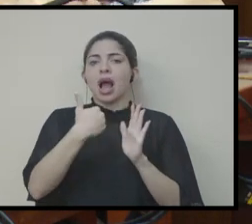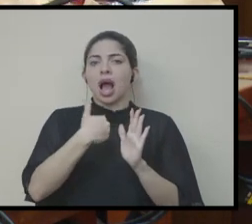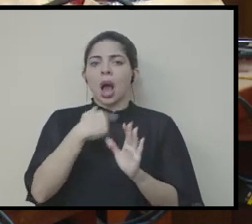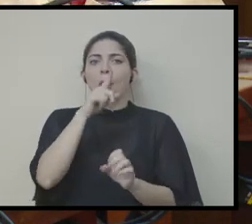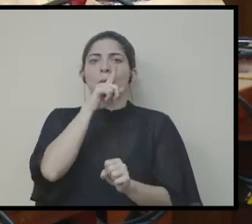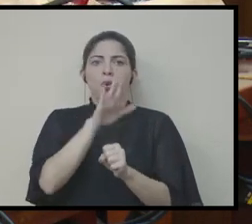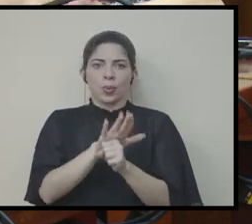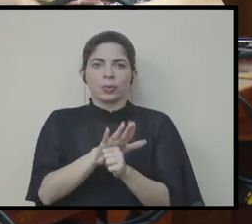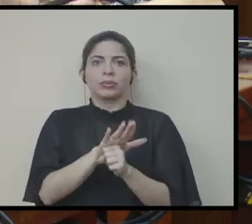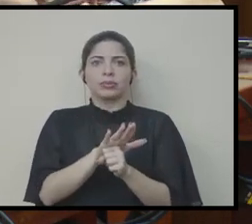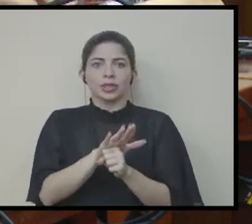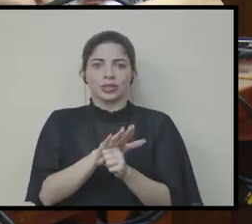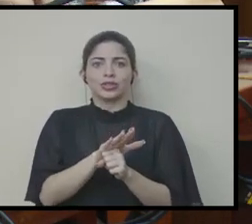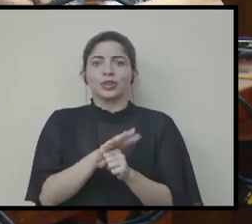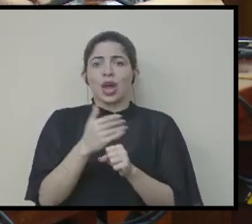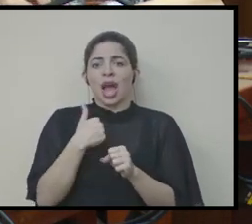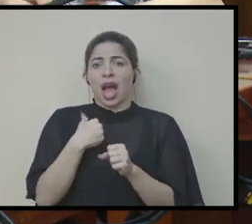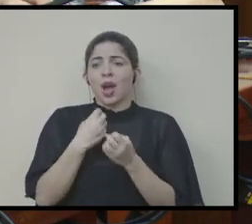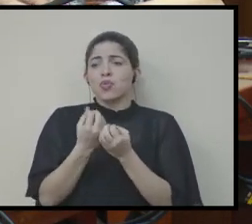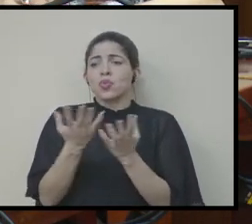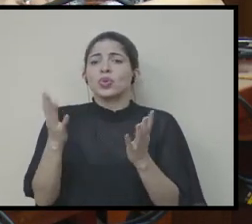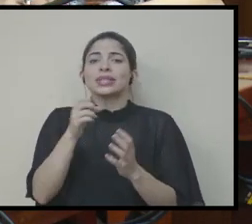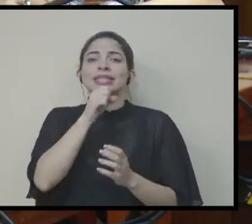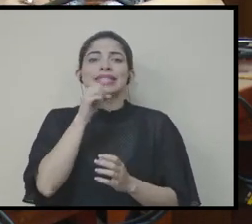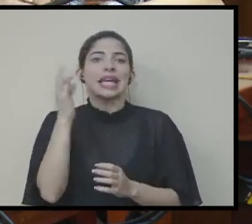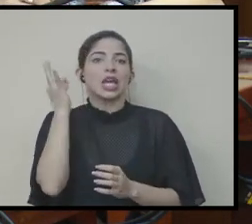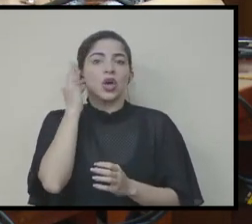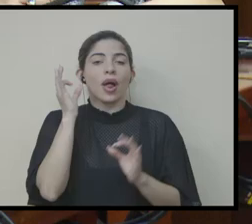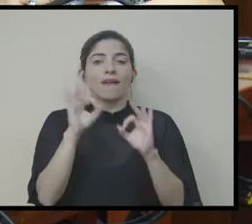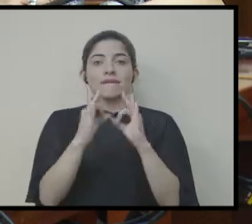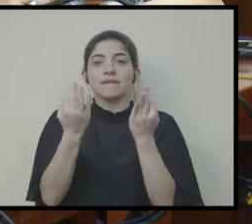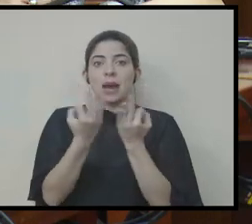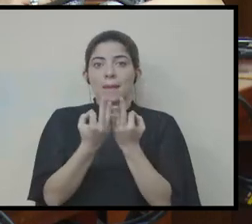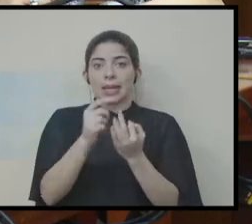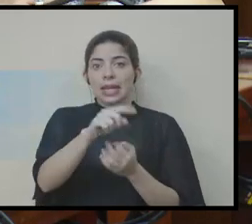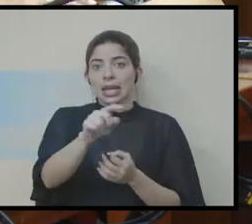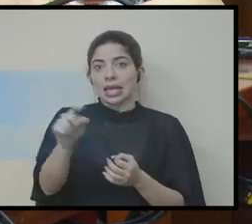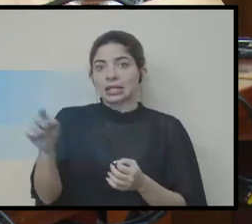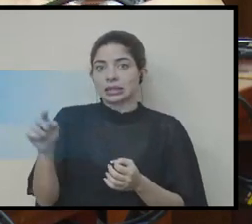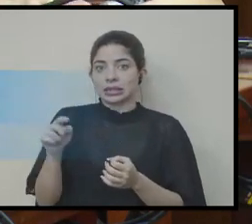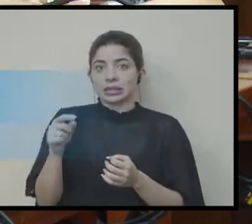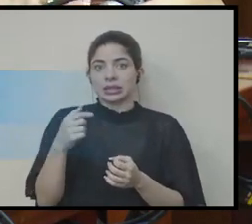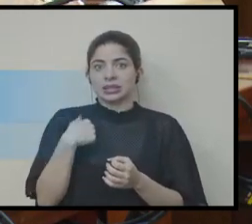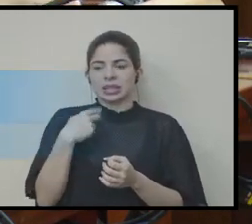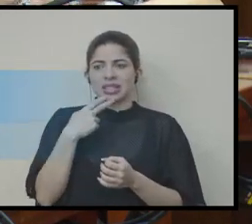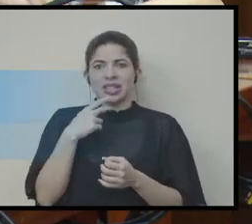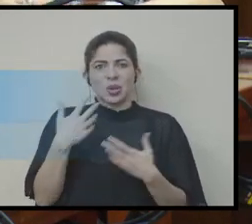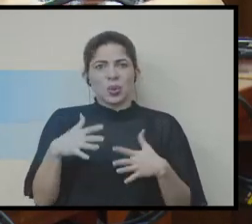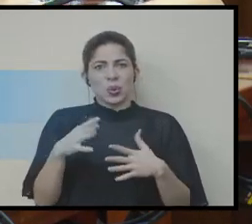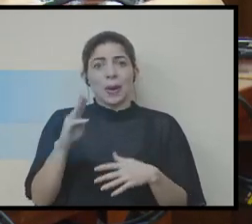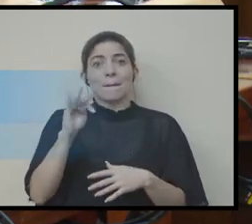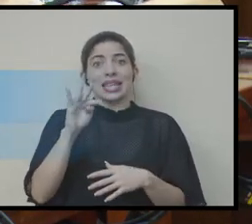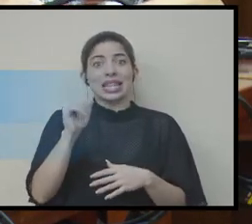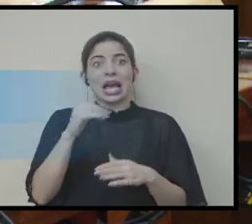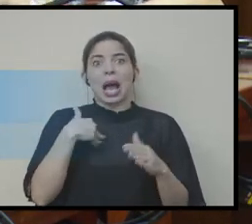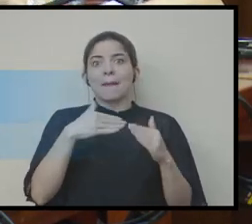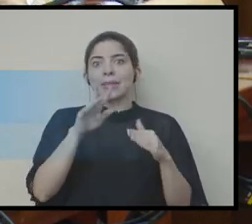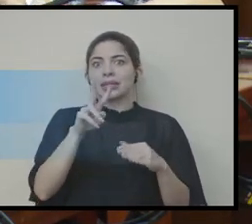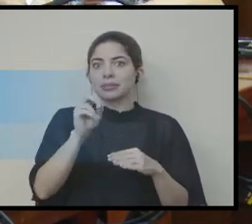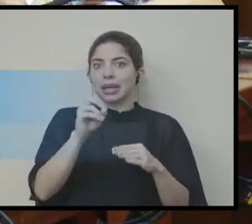y detrás de nosotros hay una cantidad de señoras y de familias que están, que yo digo, Mítica tiene más de 20